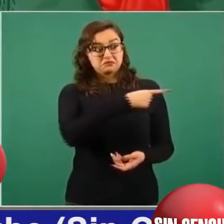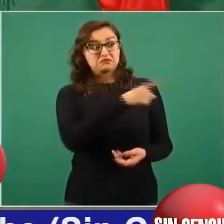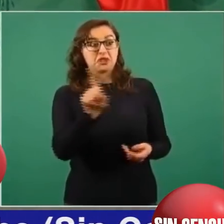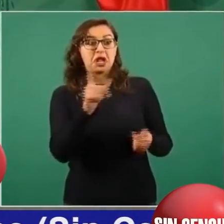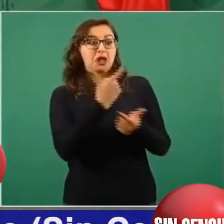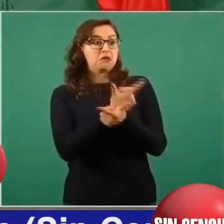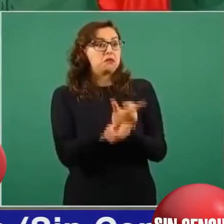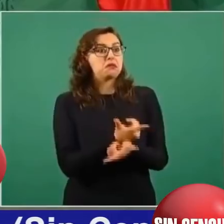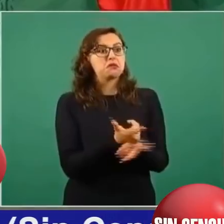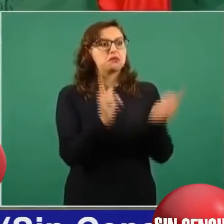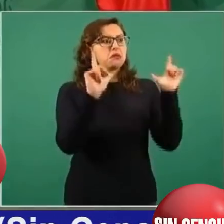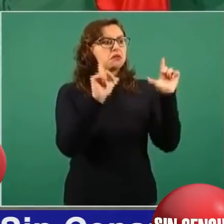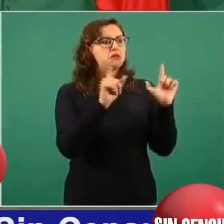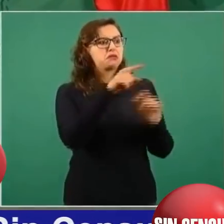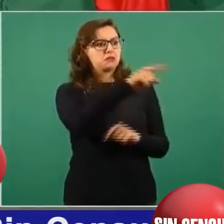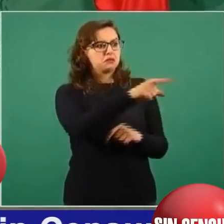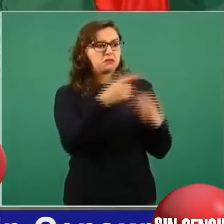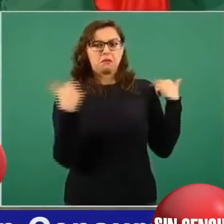idea de